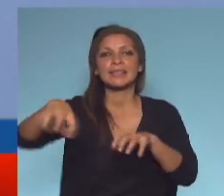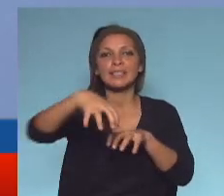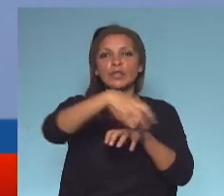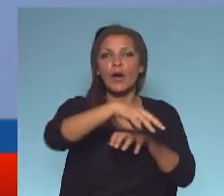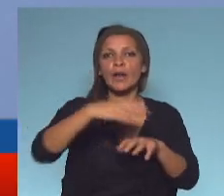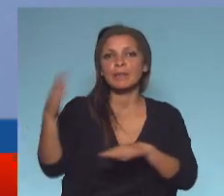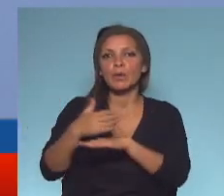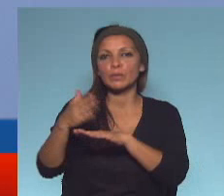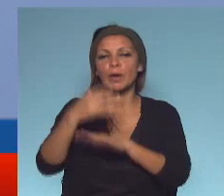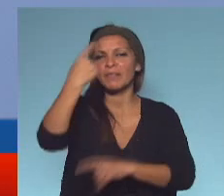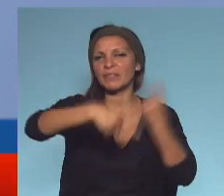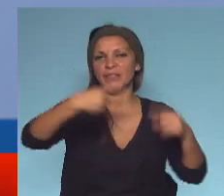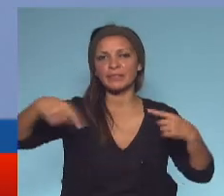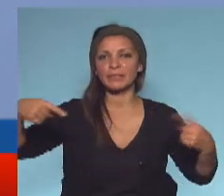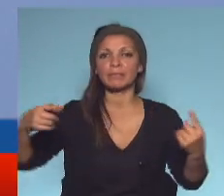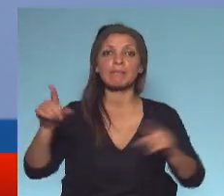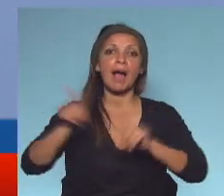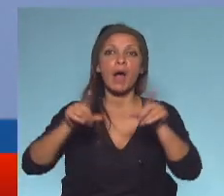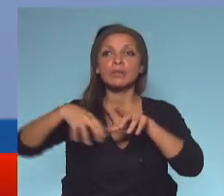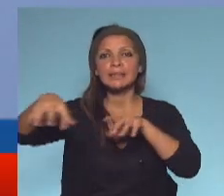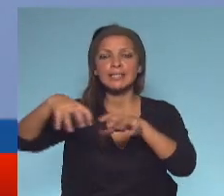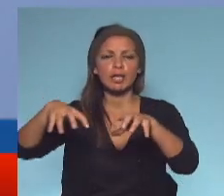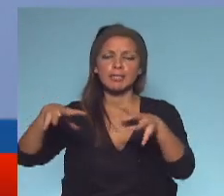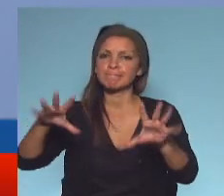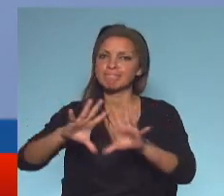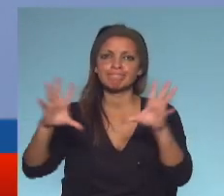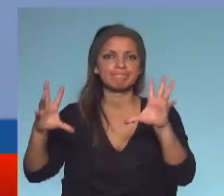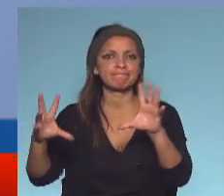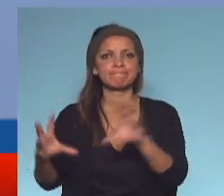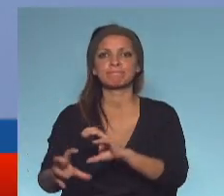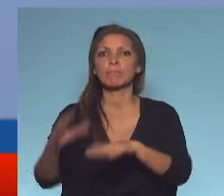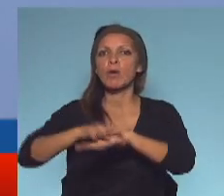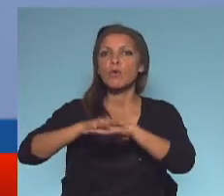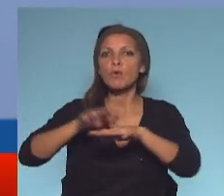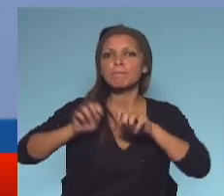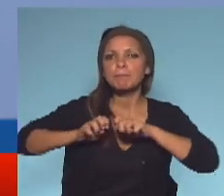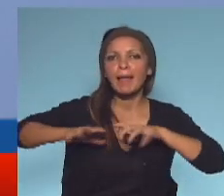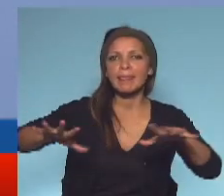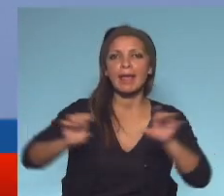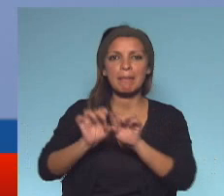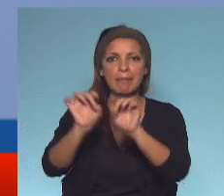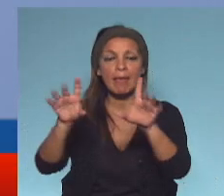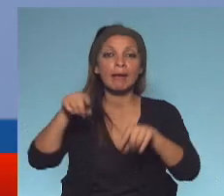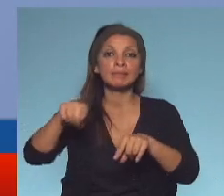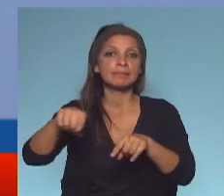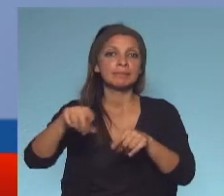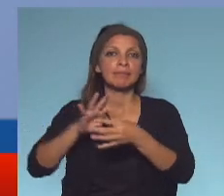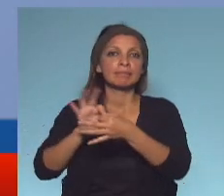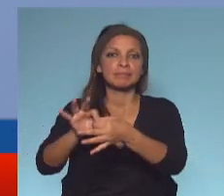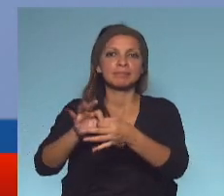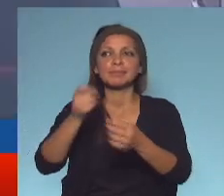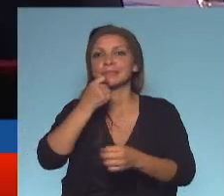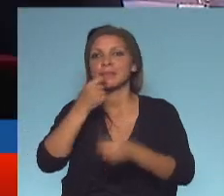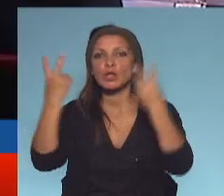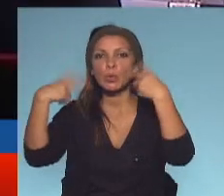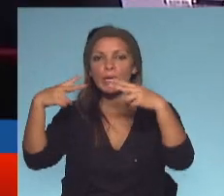recuperación heterogénea. Hay sectores, obviamente, que están muy golpeados por la pandemia y esto tiene que ver con los sectores del